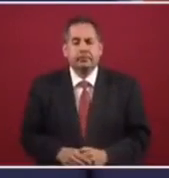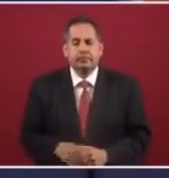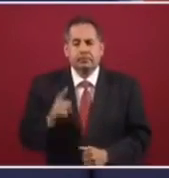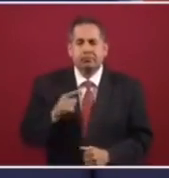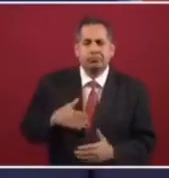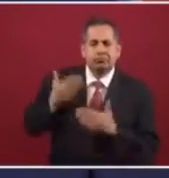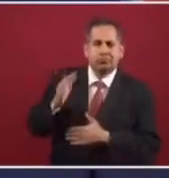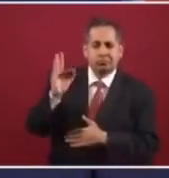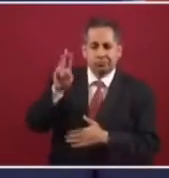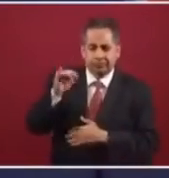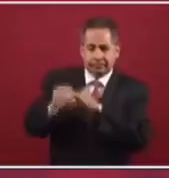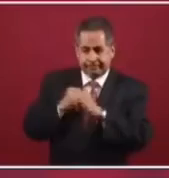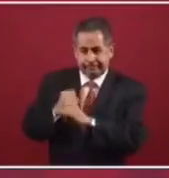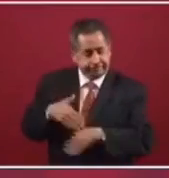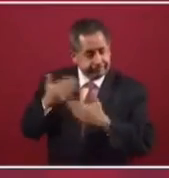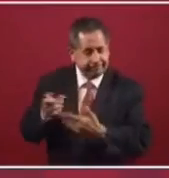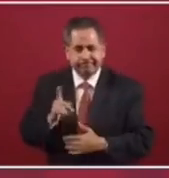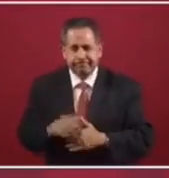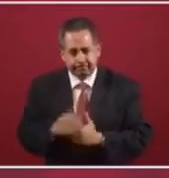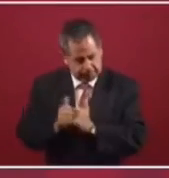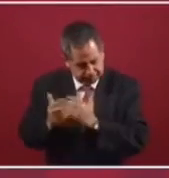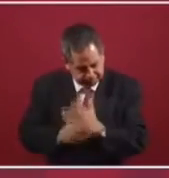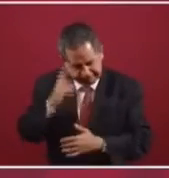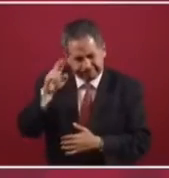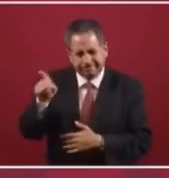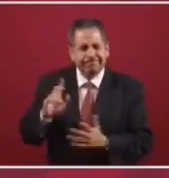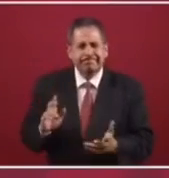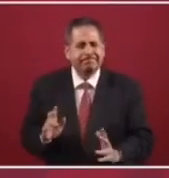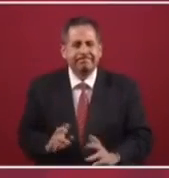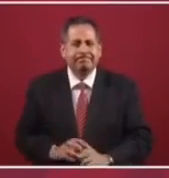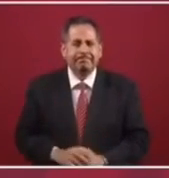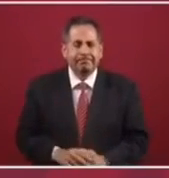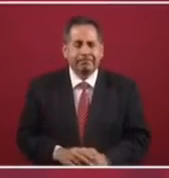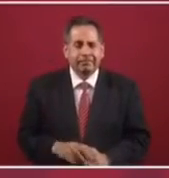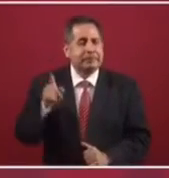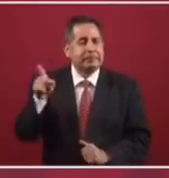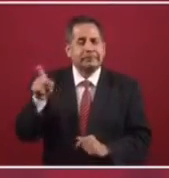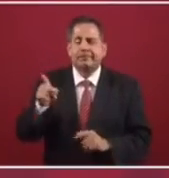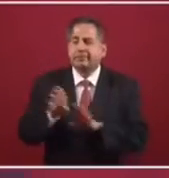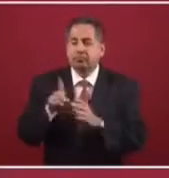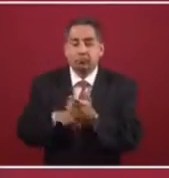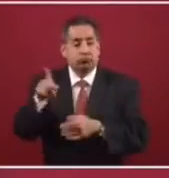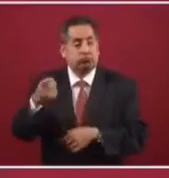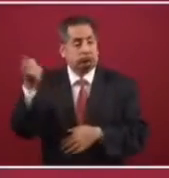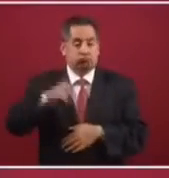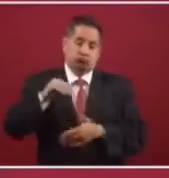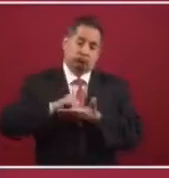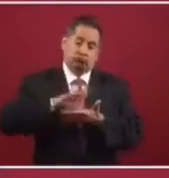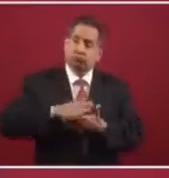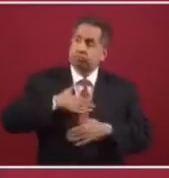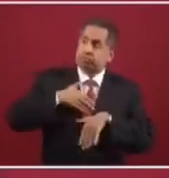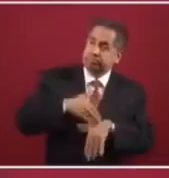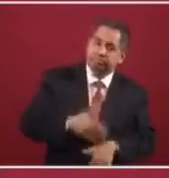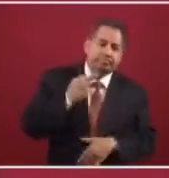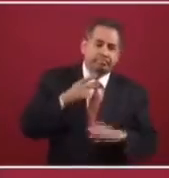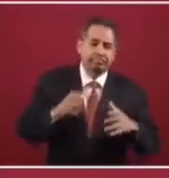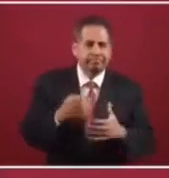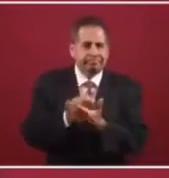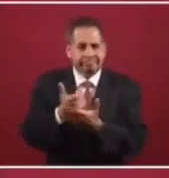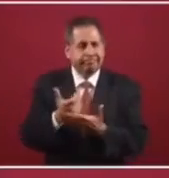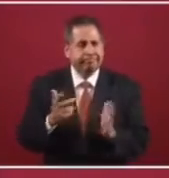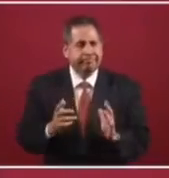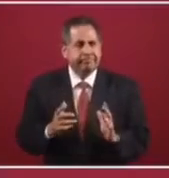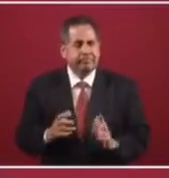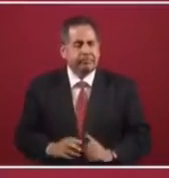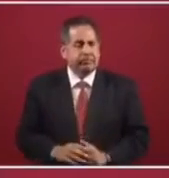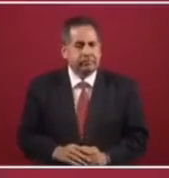tengo mucha confianza a esos organismos, con todo respeto. Esos organismos fueron los que impusieron la política económica